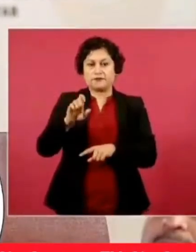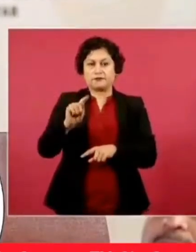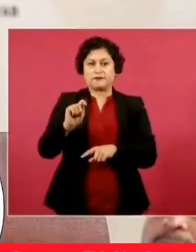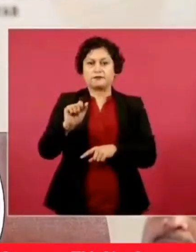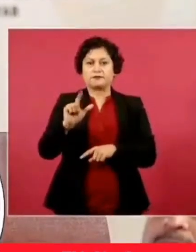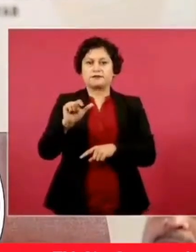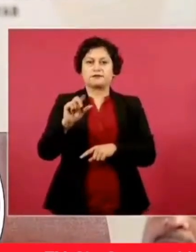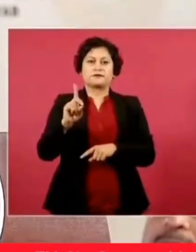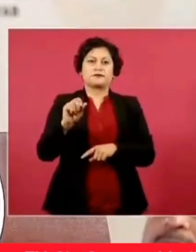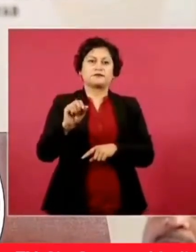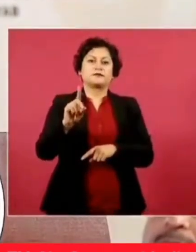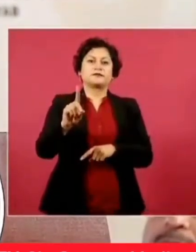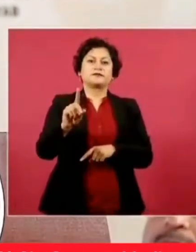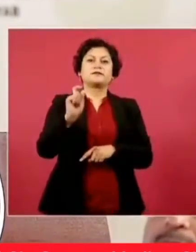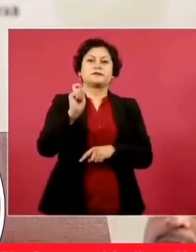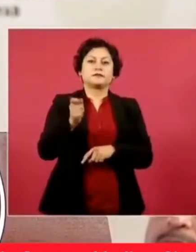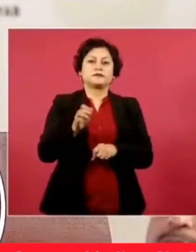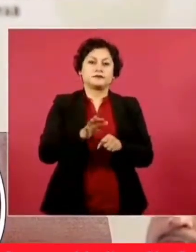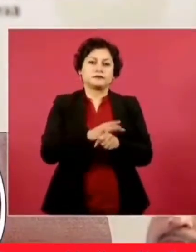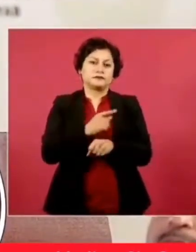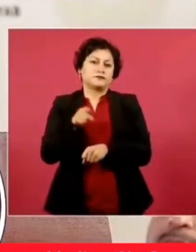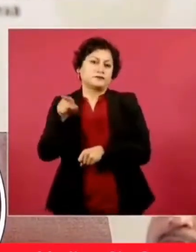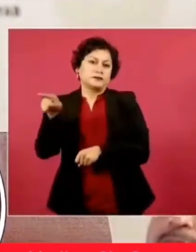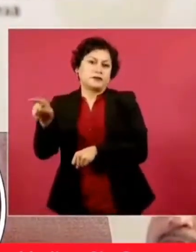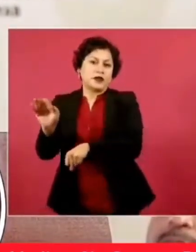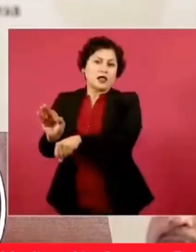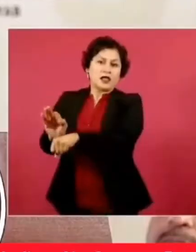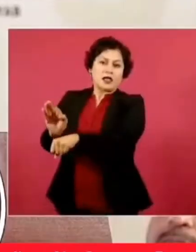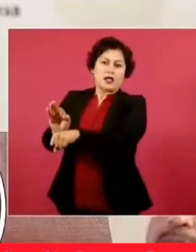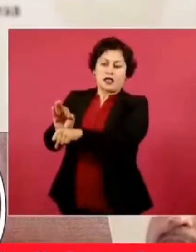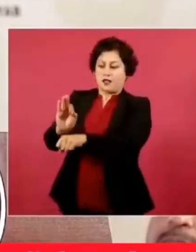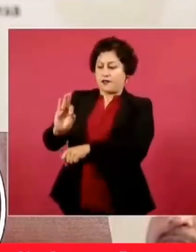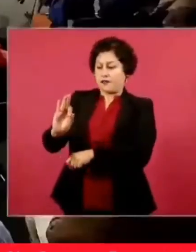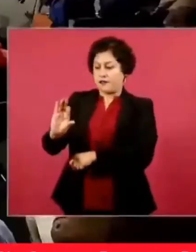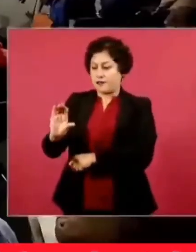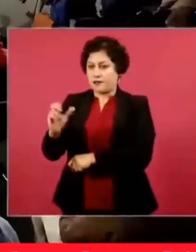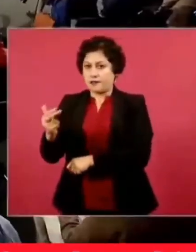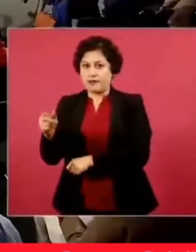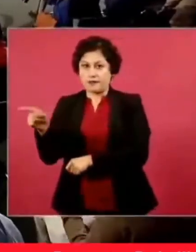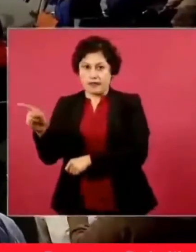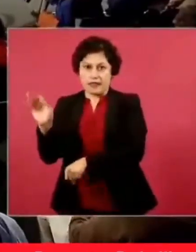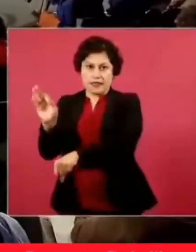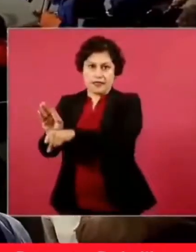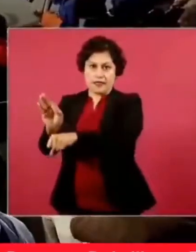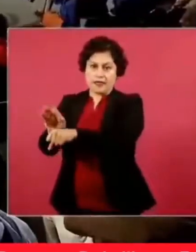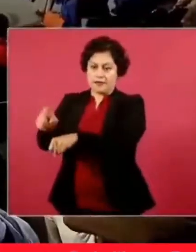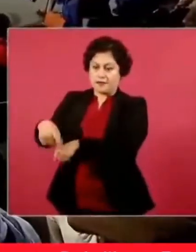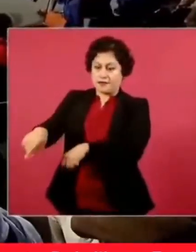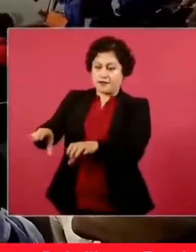porque él es defensor de Calderón y de todo ese grupo.